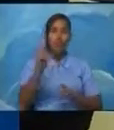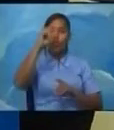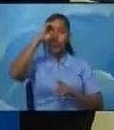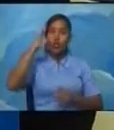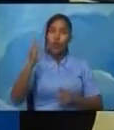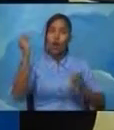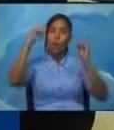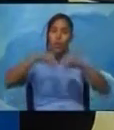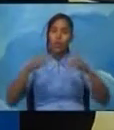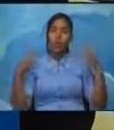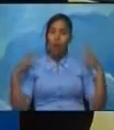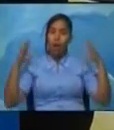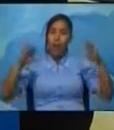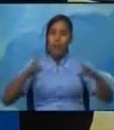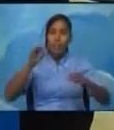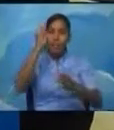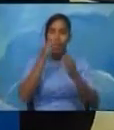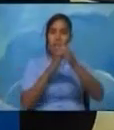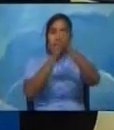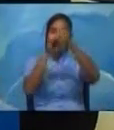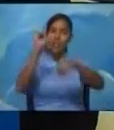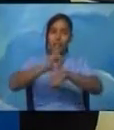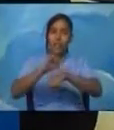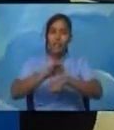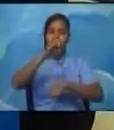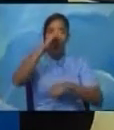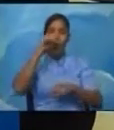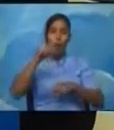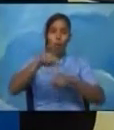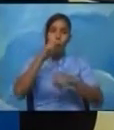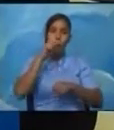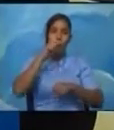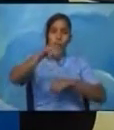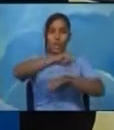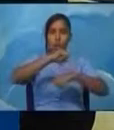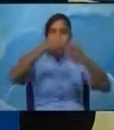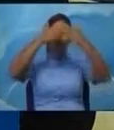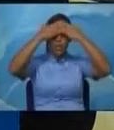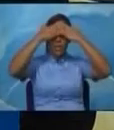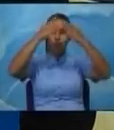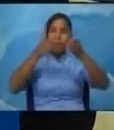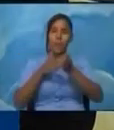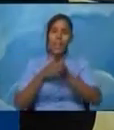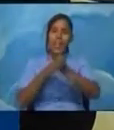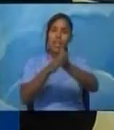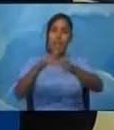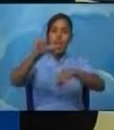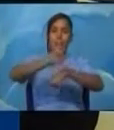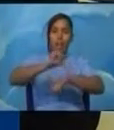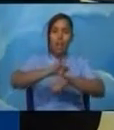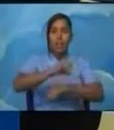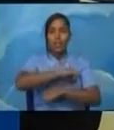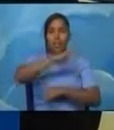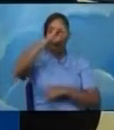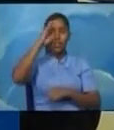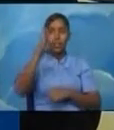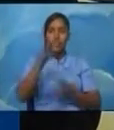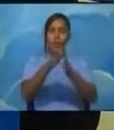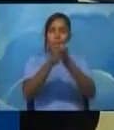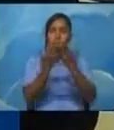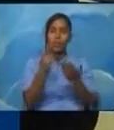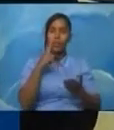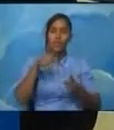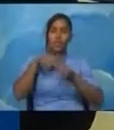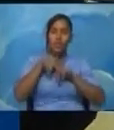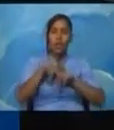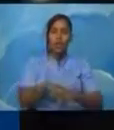colocado hombres ungidos para que nosotros le guiemos, para guiar a la iglesia del Señor. La Biblia dice: